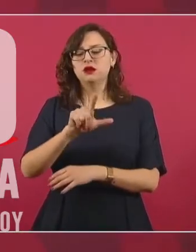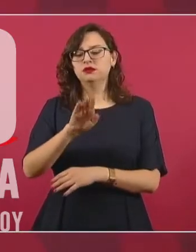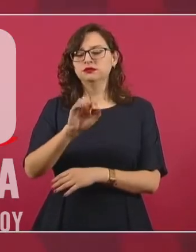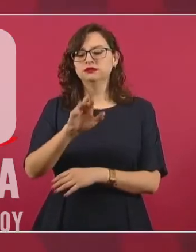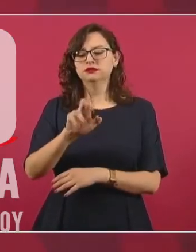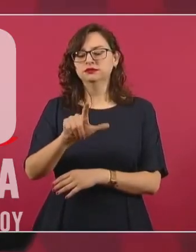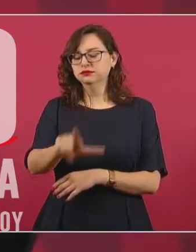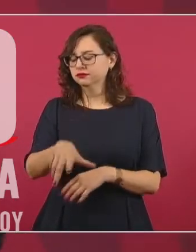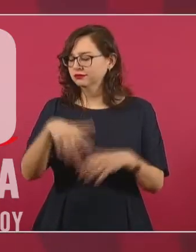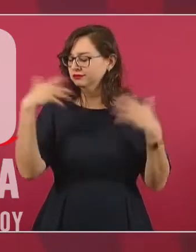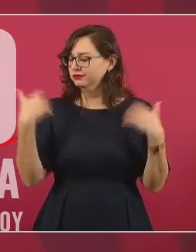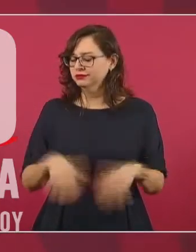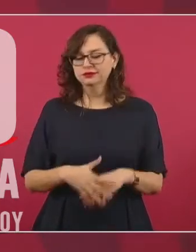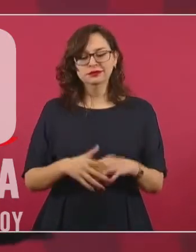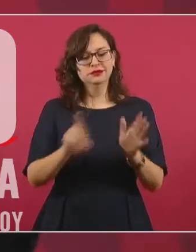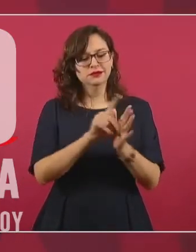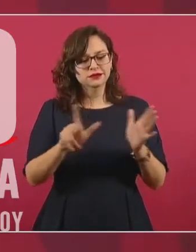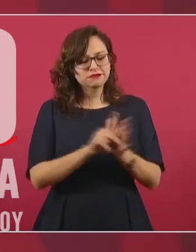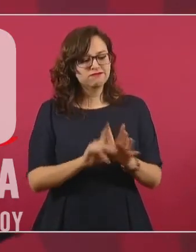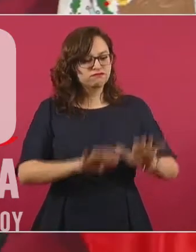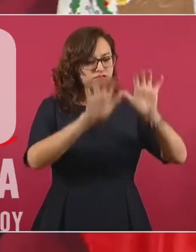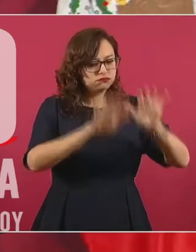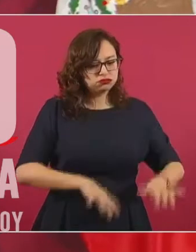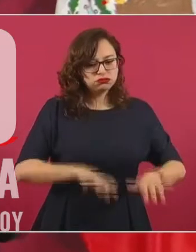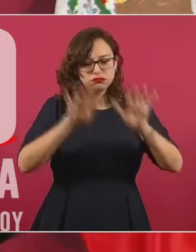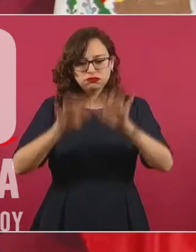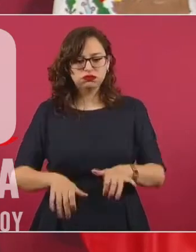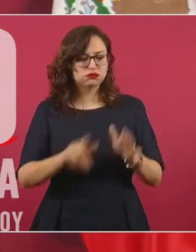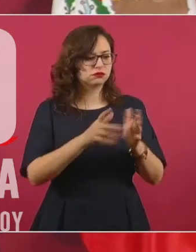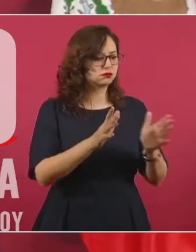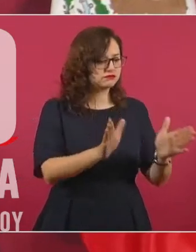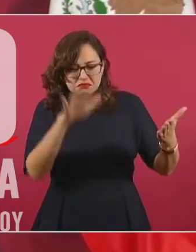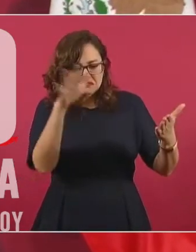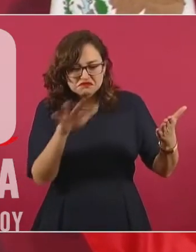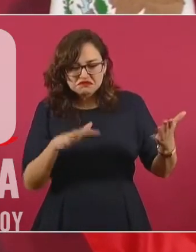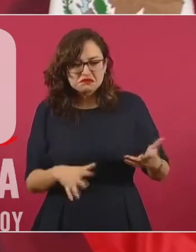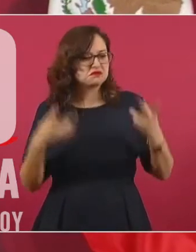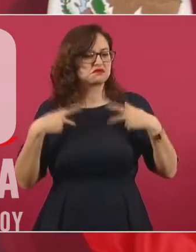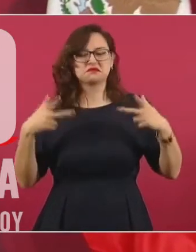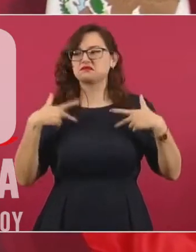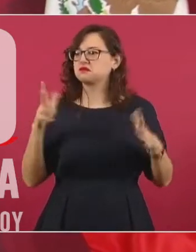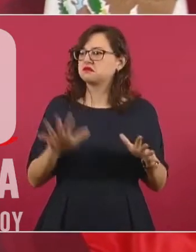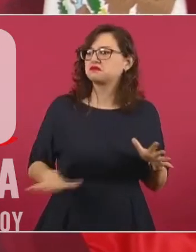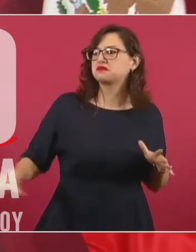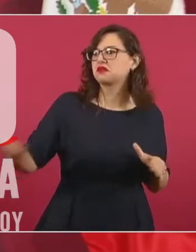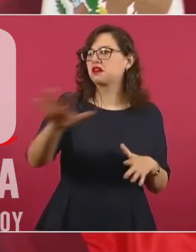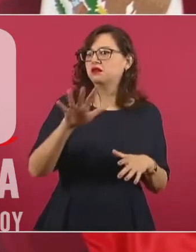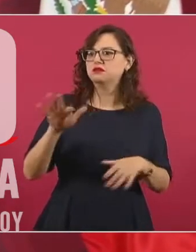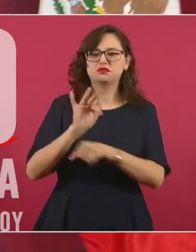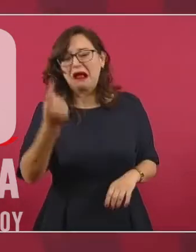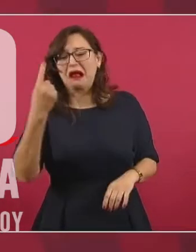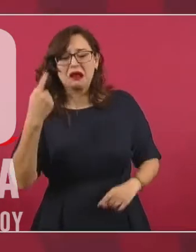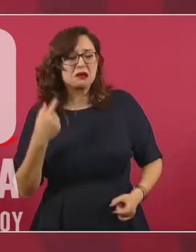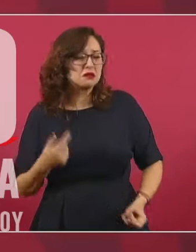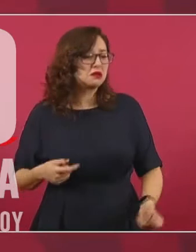prensa escrita, defensores del pueblo, raso, de la mayoría de los mexicanos, muy